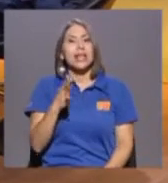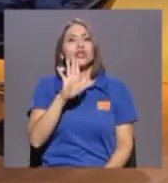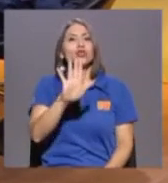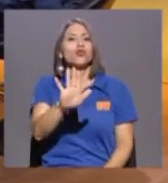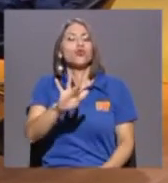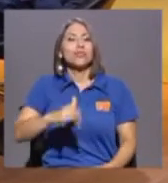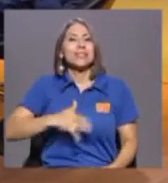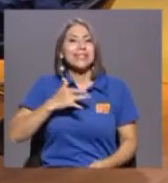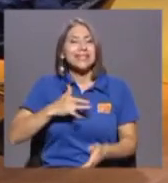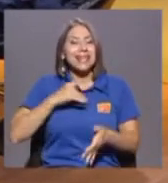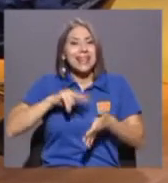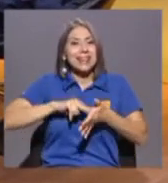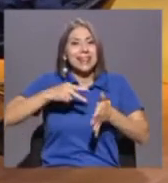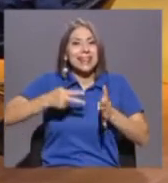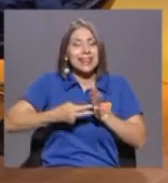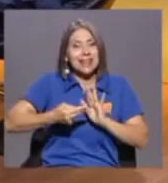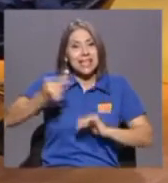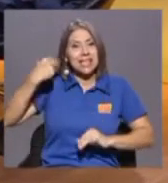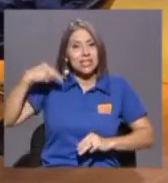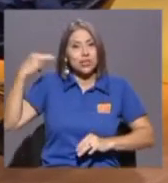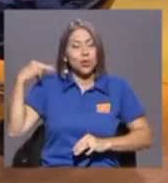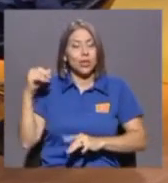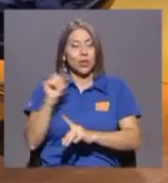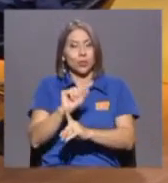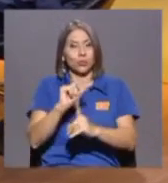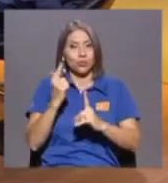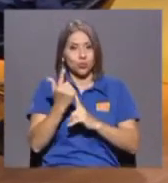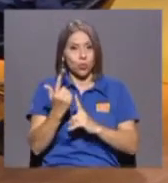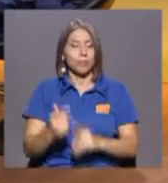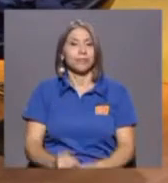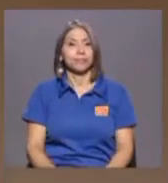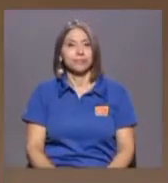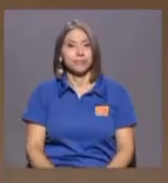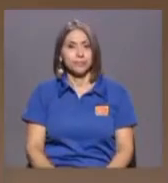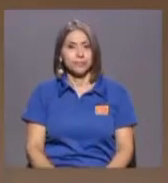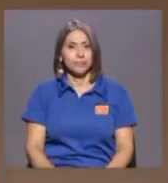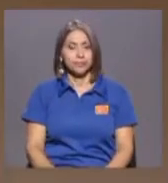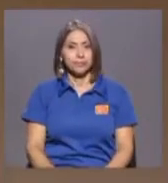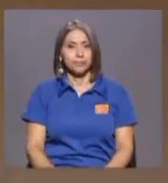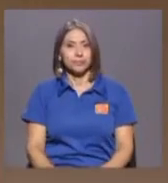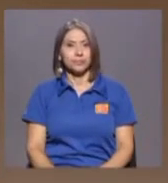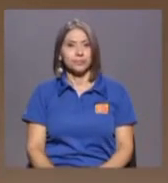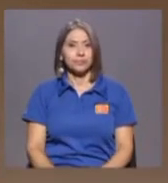histórico y social que esos monumentos tienen.